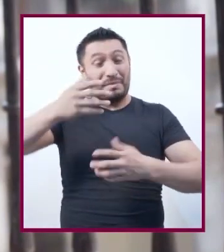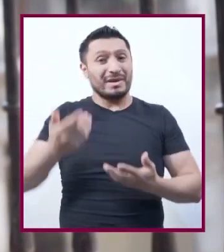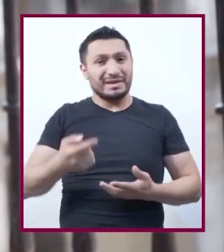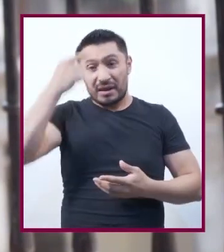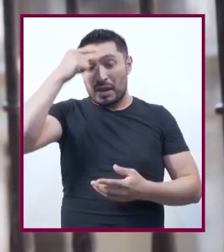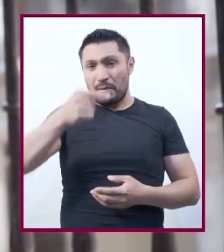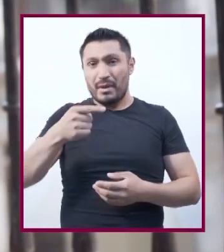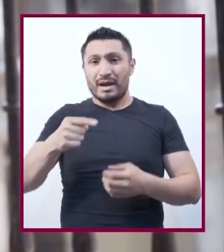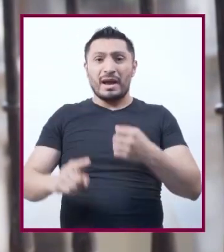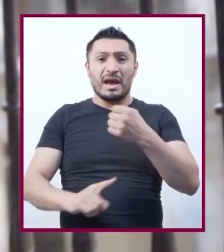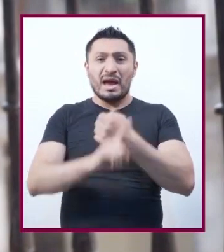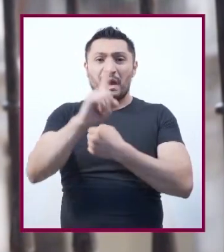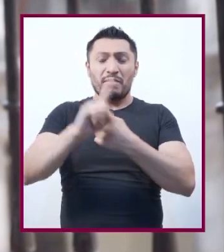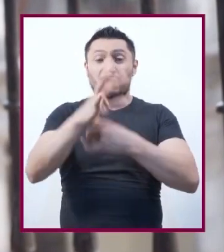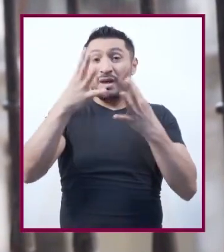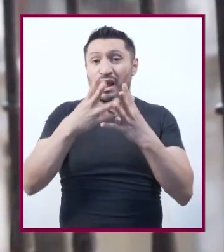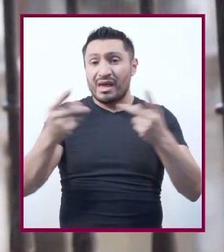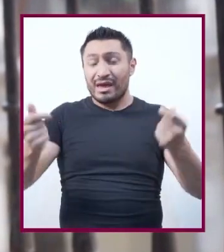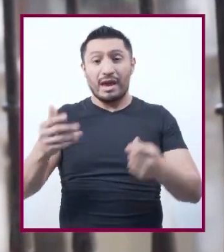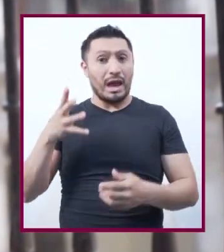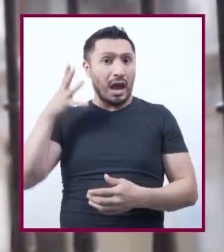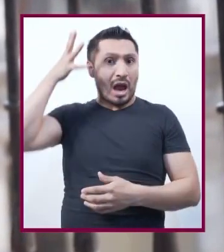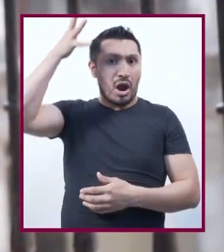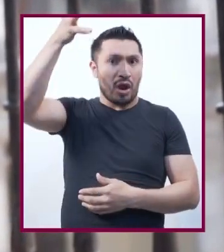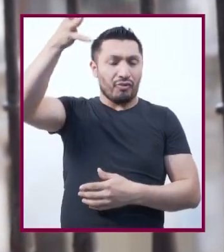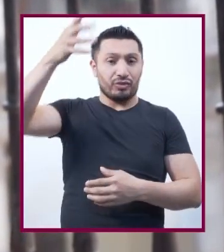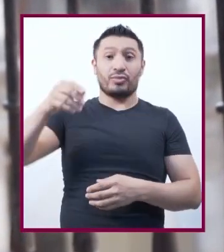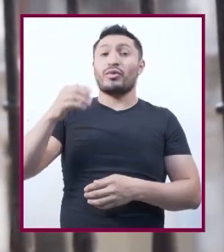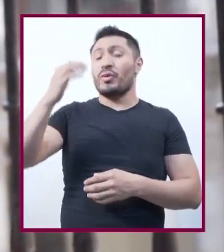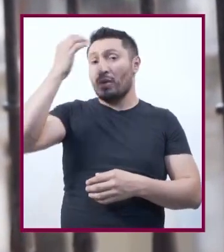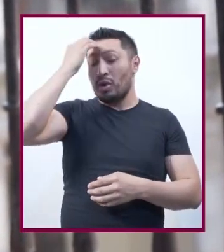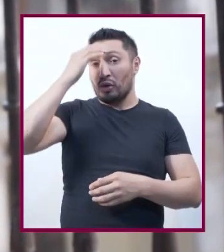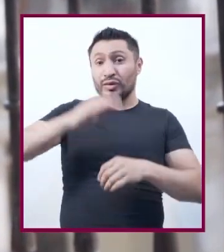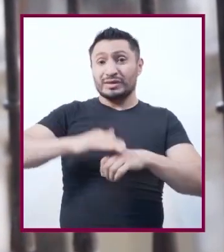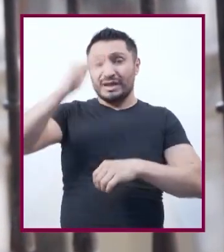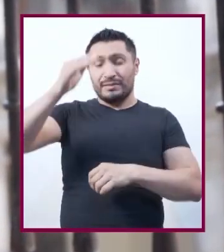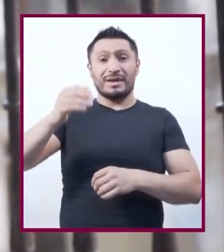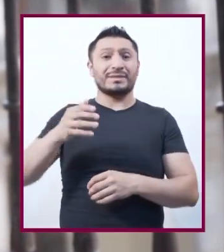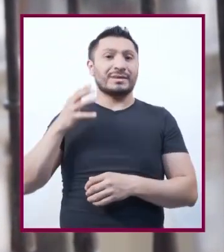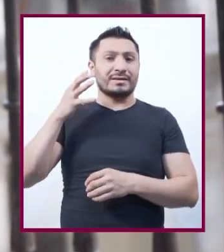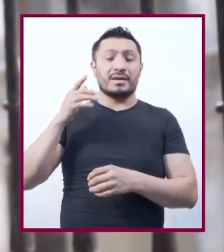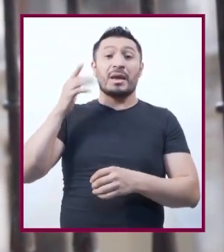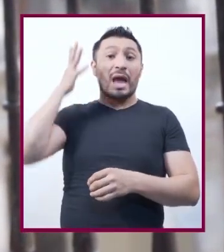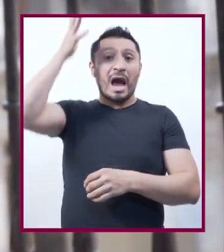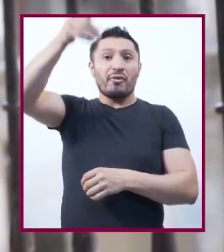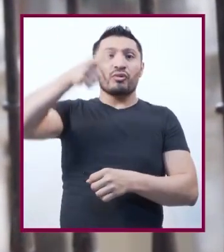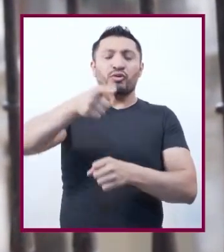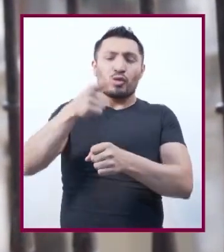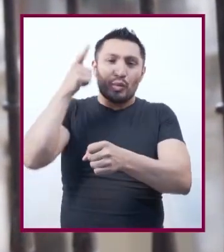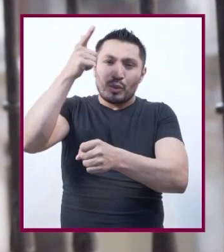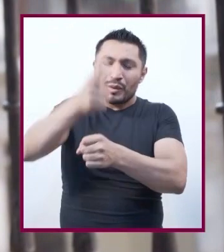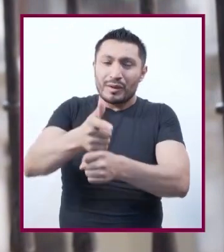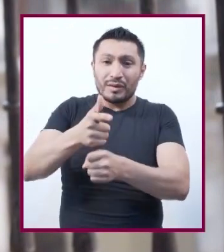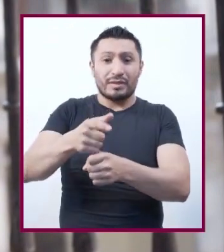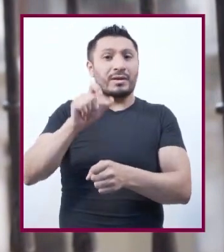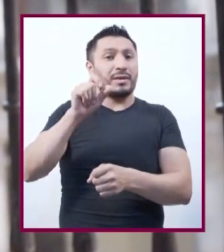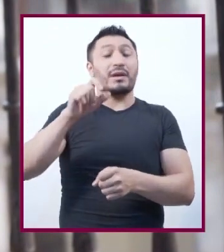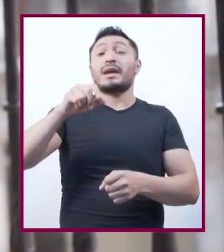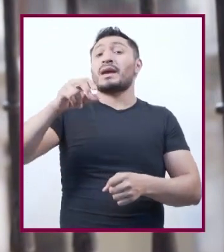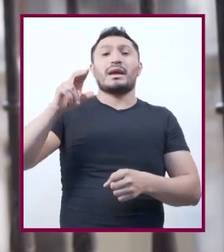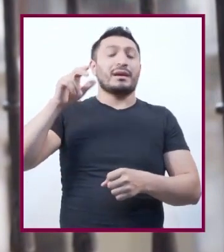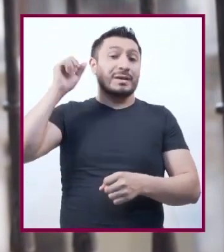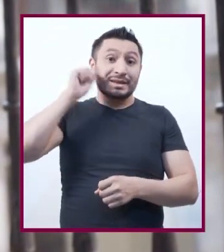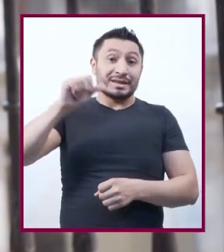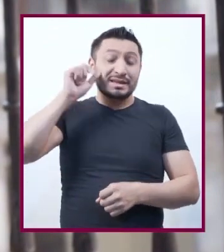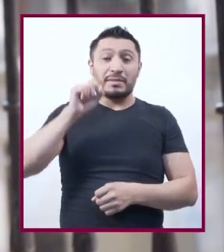faltaba, poder atender lo que son los retos del futuro. El conocimiento en el futuro hay que descubrirlo.